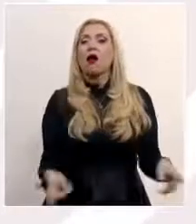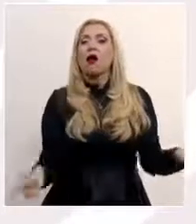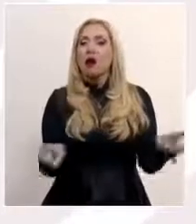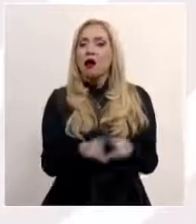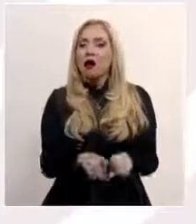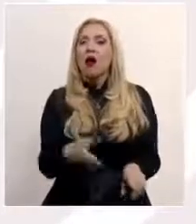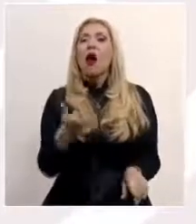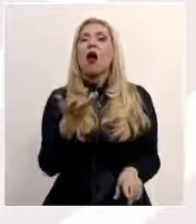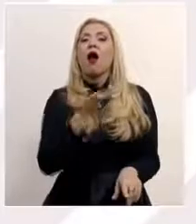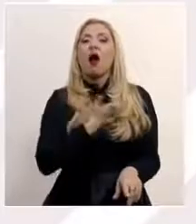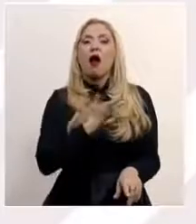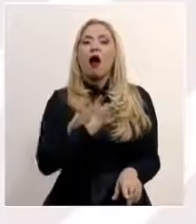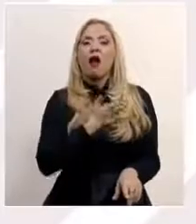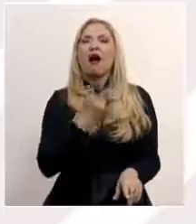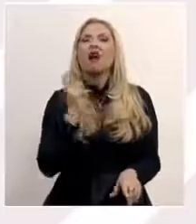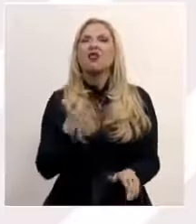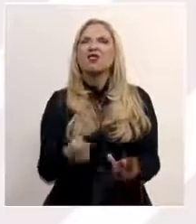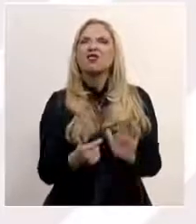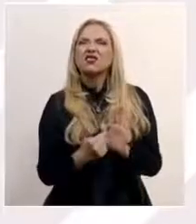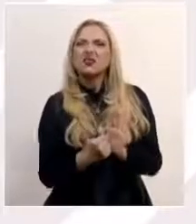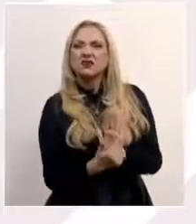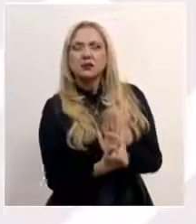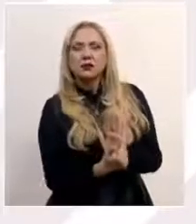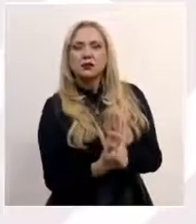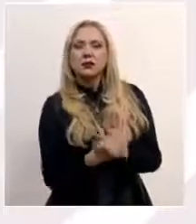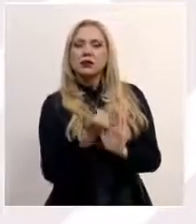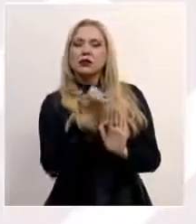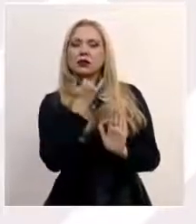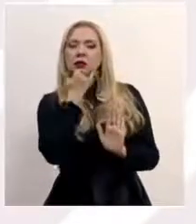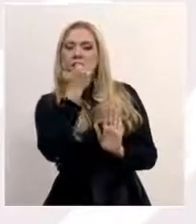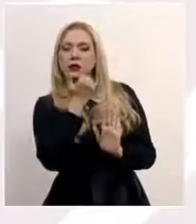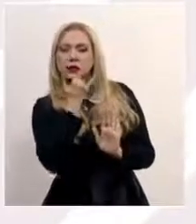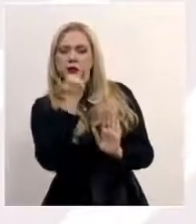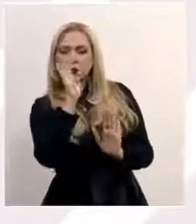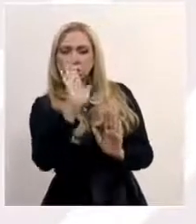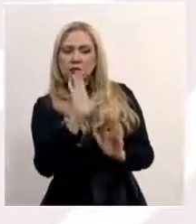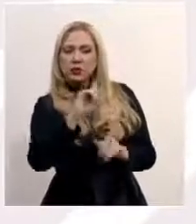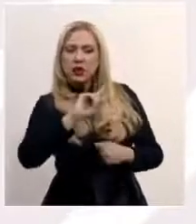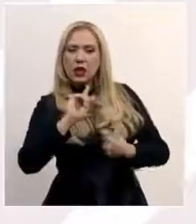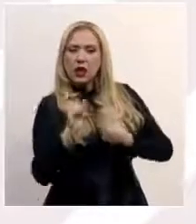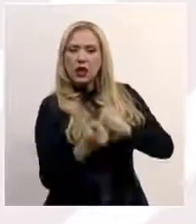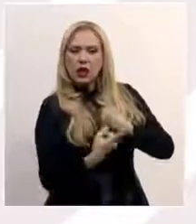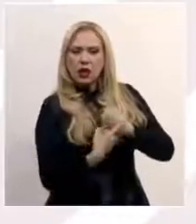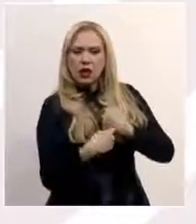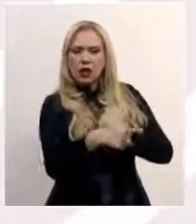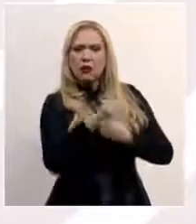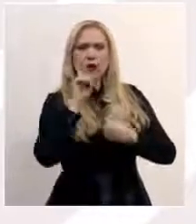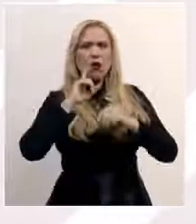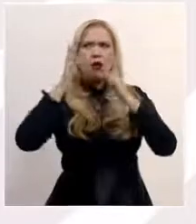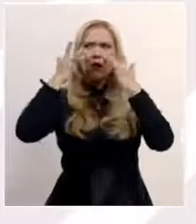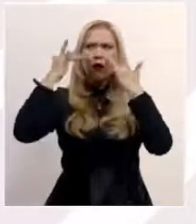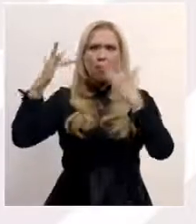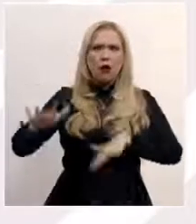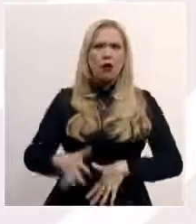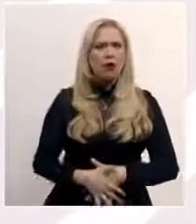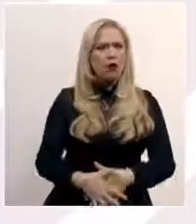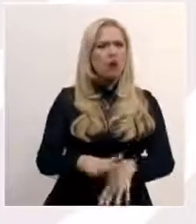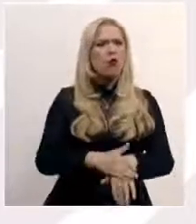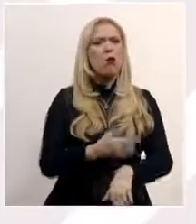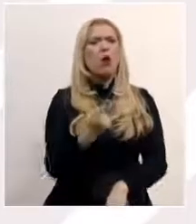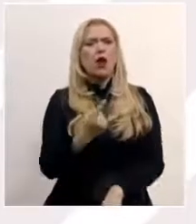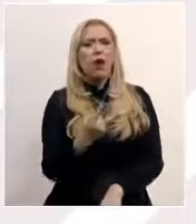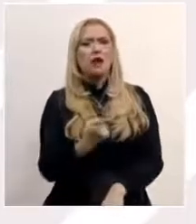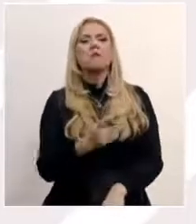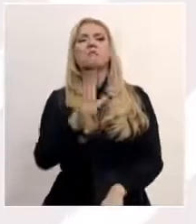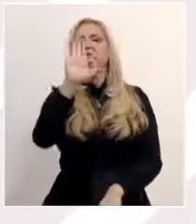una presunción de que haya un hostigamiento detrás de esa renuncia de una mujer embarazada a su empleo, ¿no? Porque